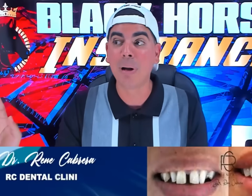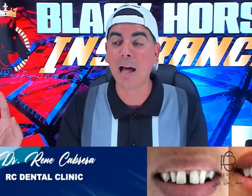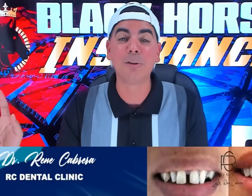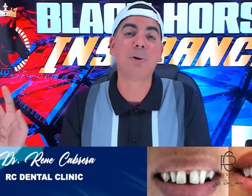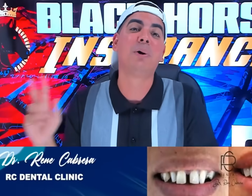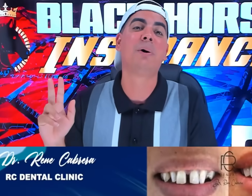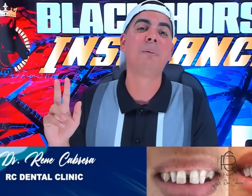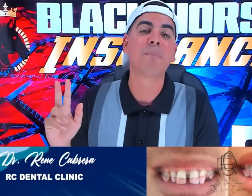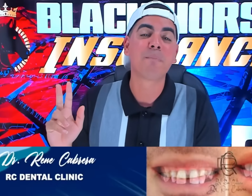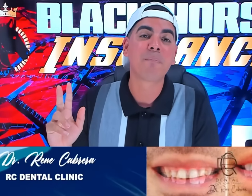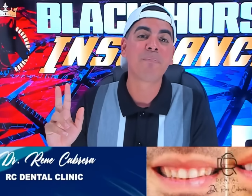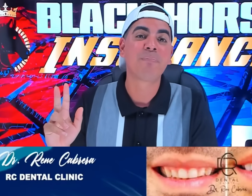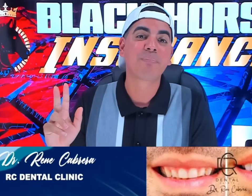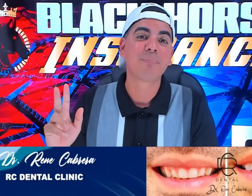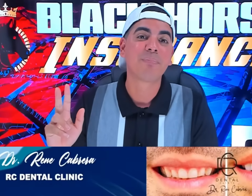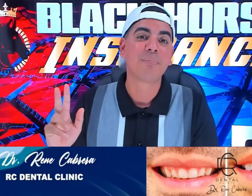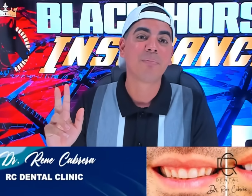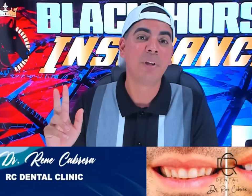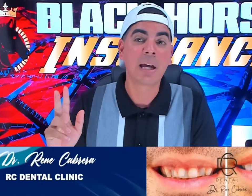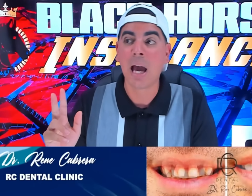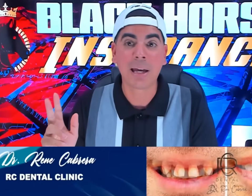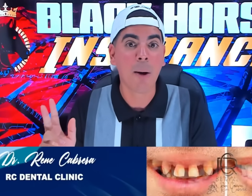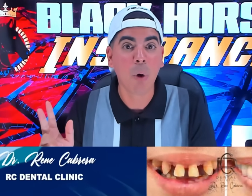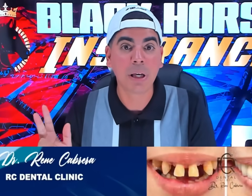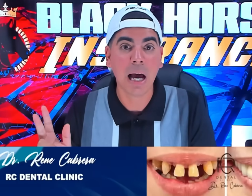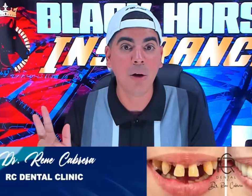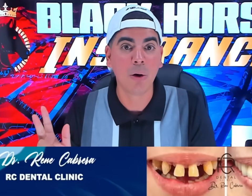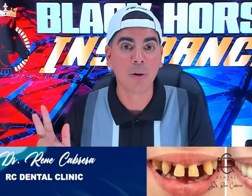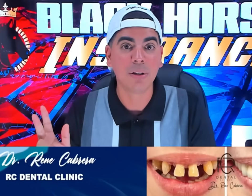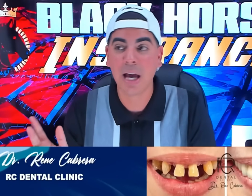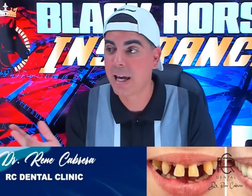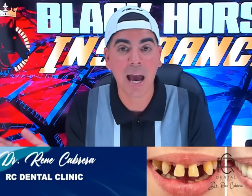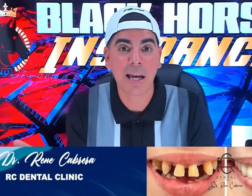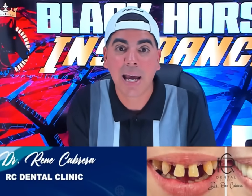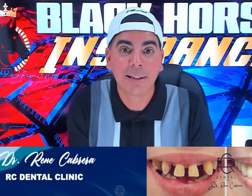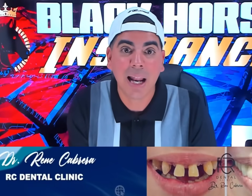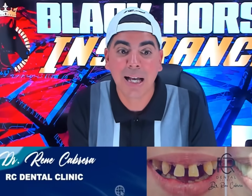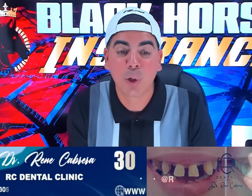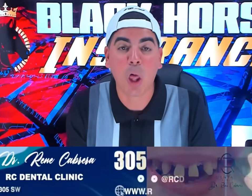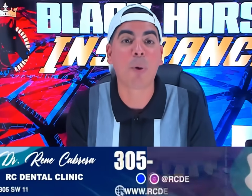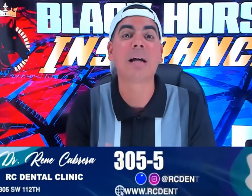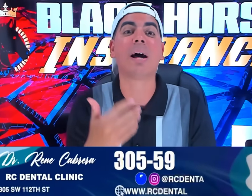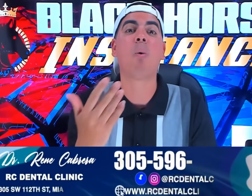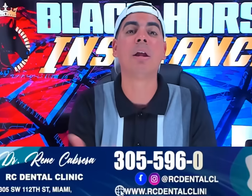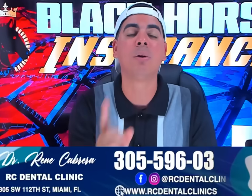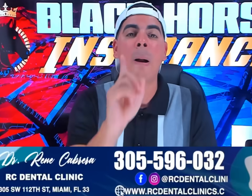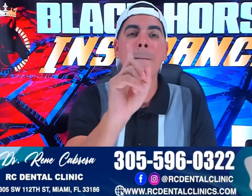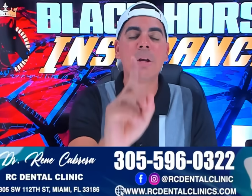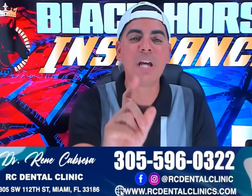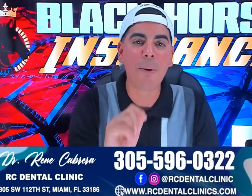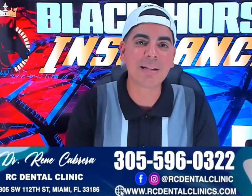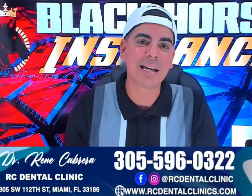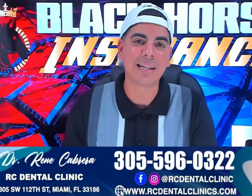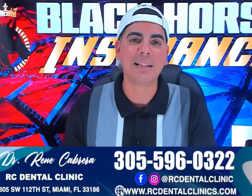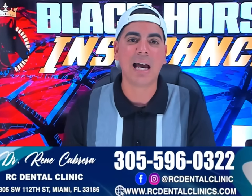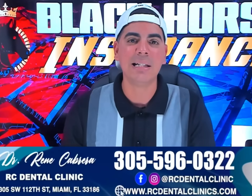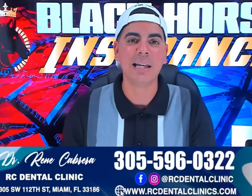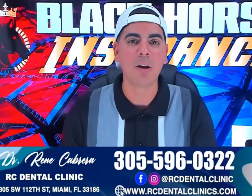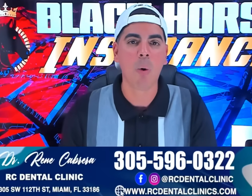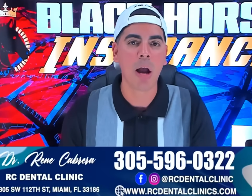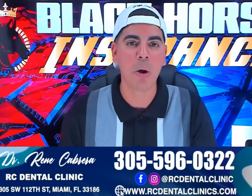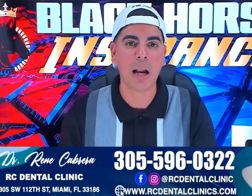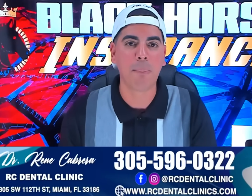está hablando de que hay que bloquearlo, de que hay que quitarle todo, porque ¿hasta cuándo? Llevan